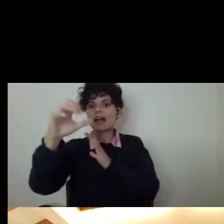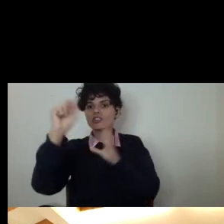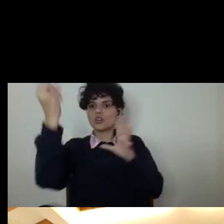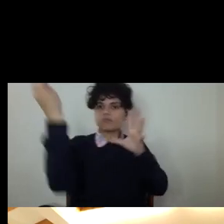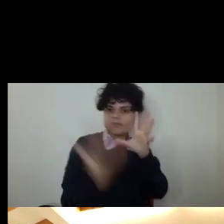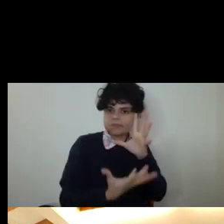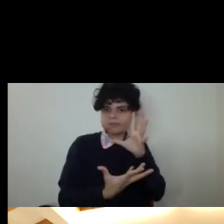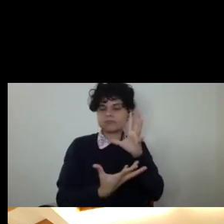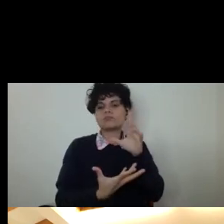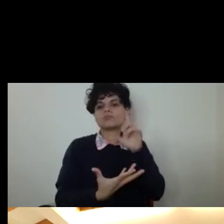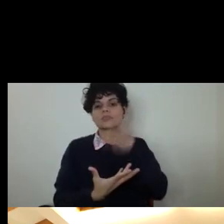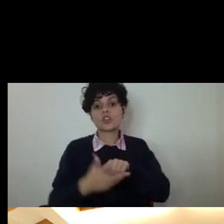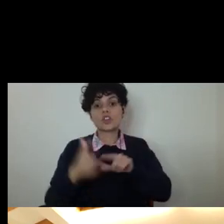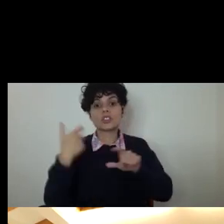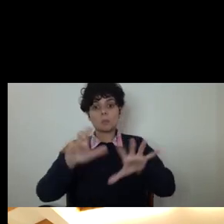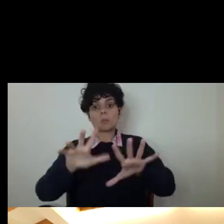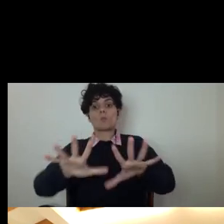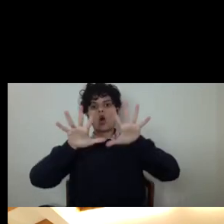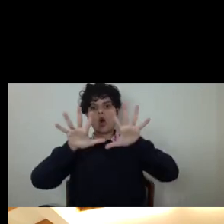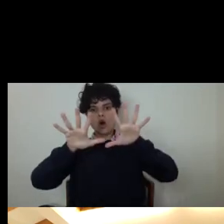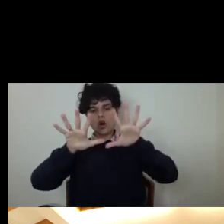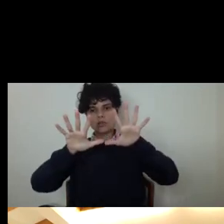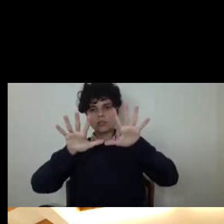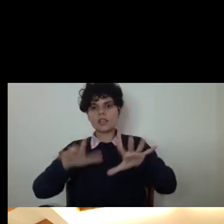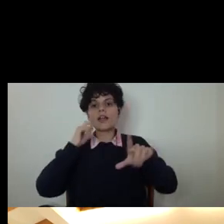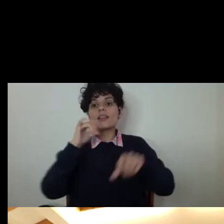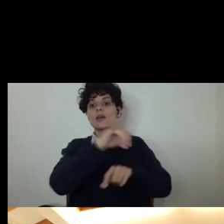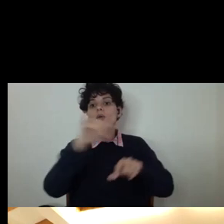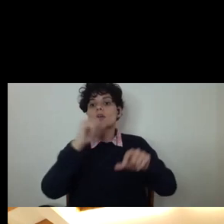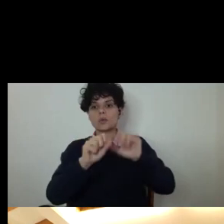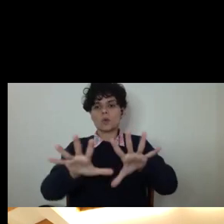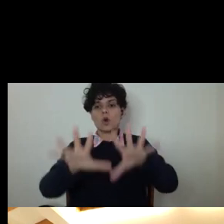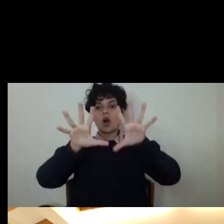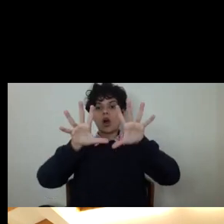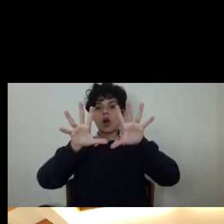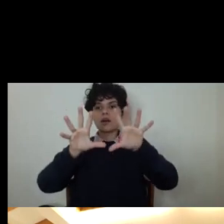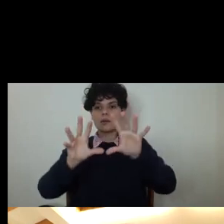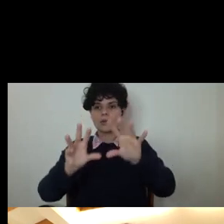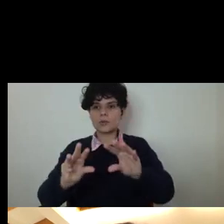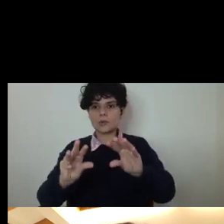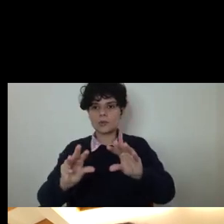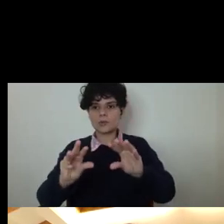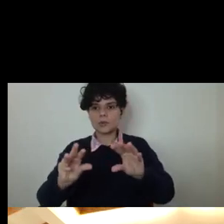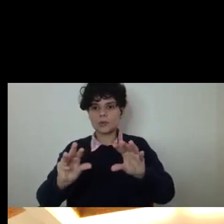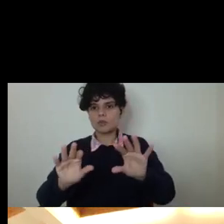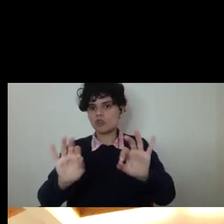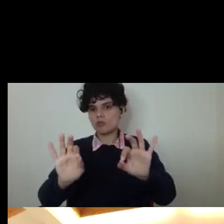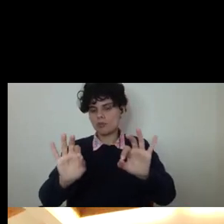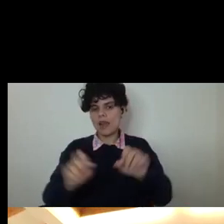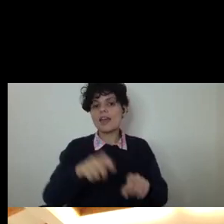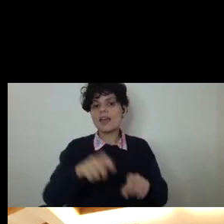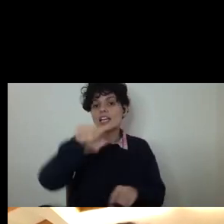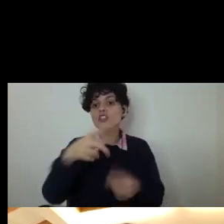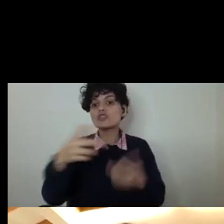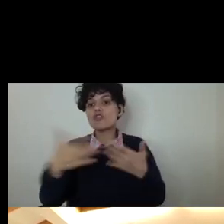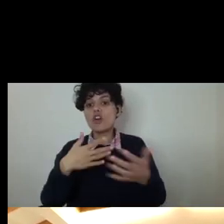una subida de la fluorescencia, que después de un tiempo vuelve a lo basal. Y lo importante es que esto está hecho en un medio sin